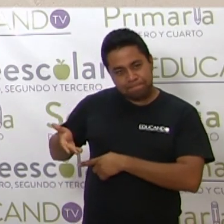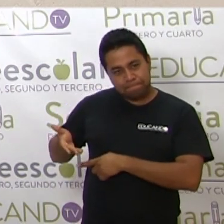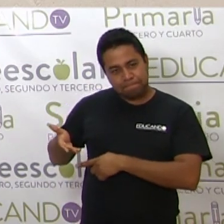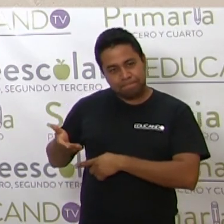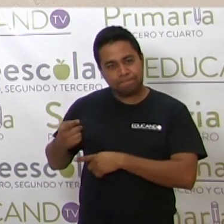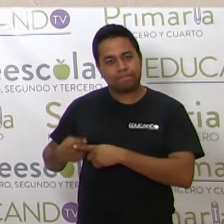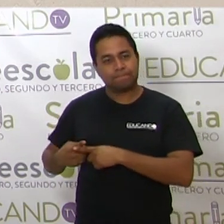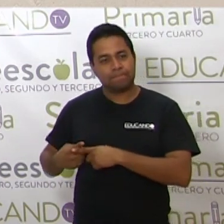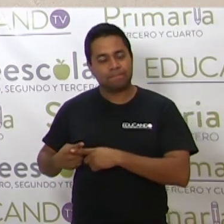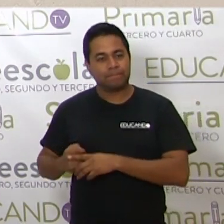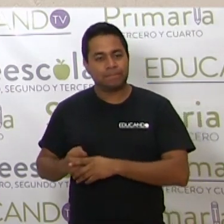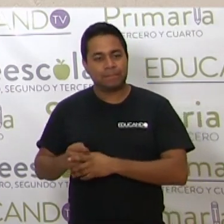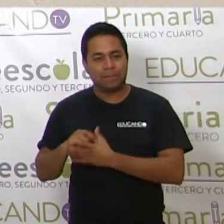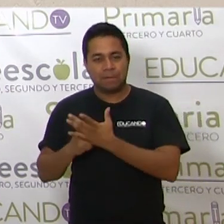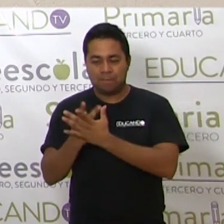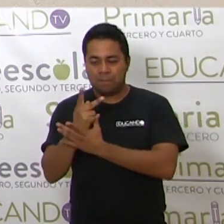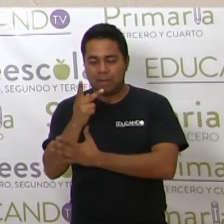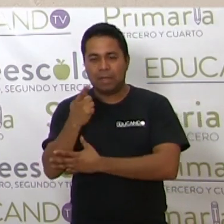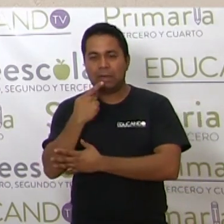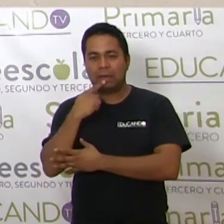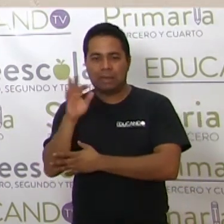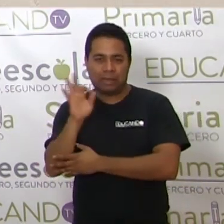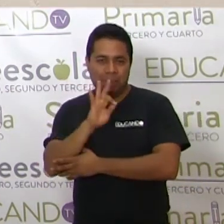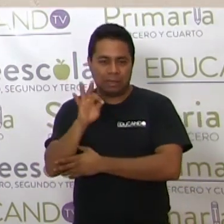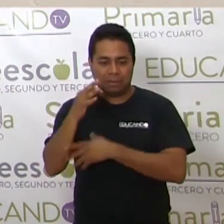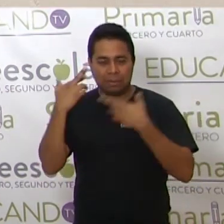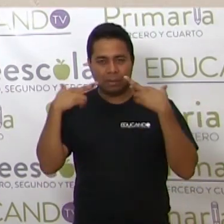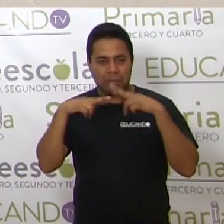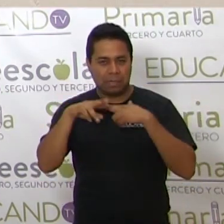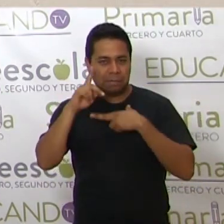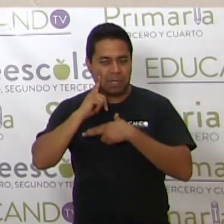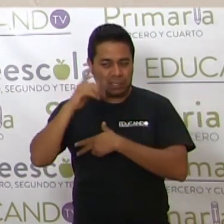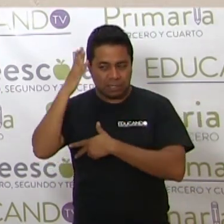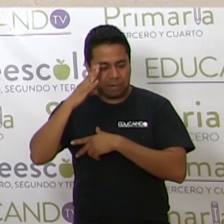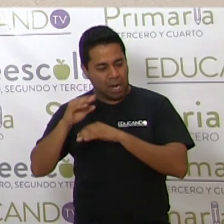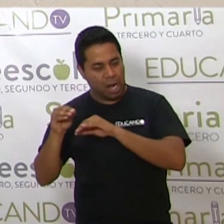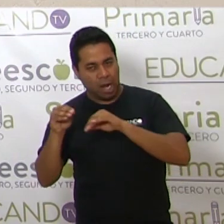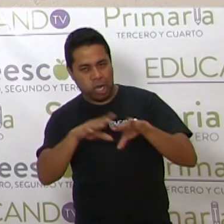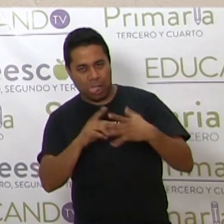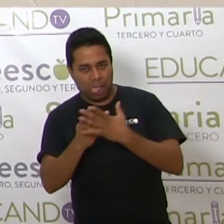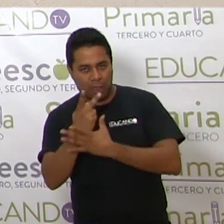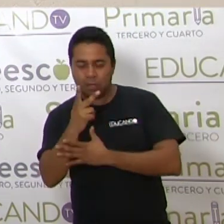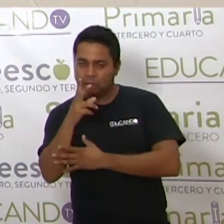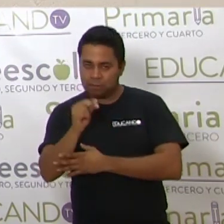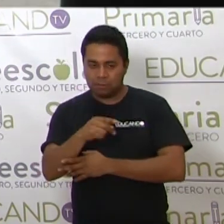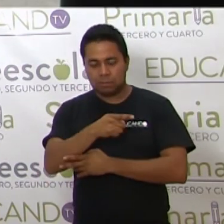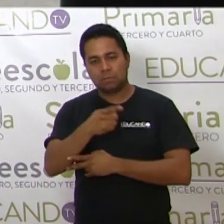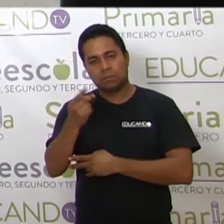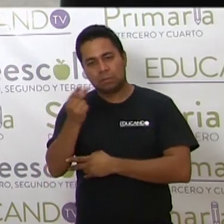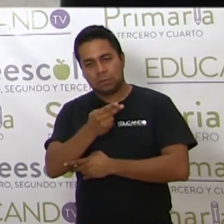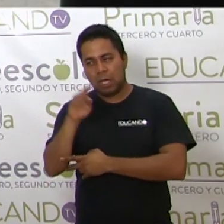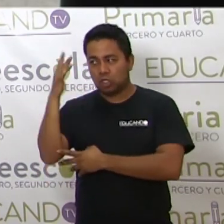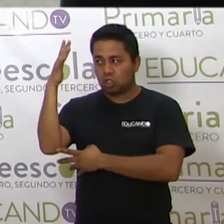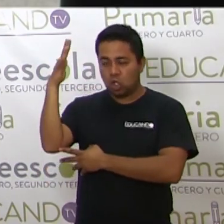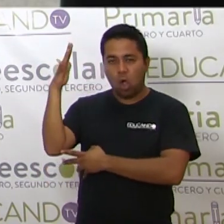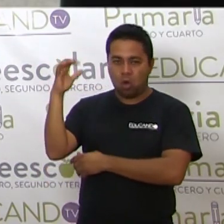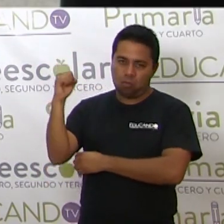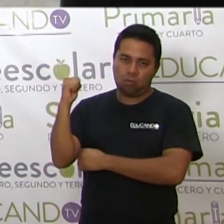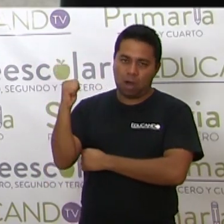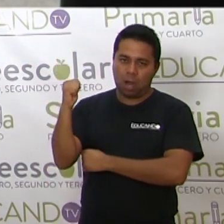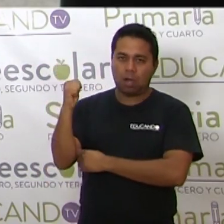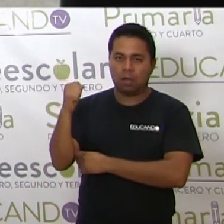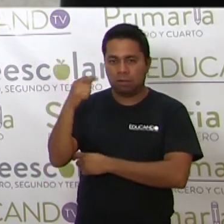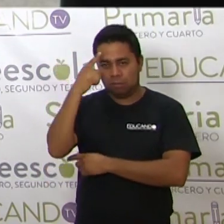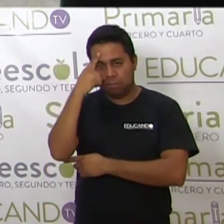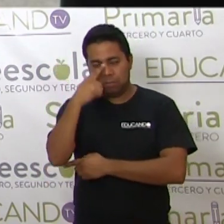nuestra planta ustedes dijeron la maestra blanca se olvidó de la planta no chicos lo que pasa es que las plantas también necesitan sol para vivir pues para que